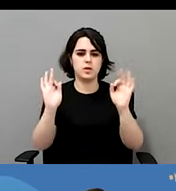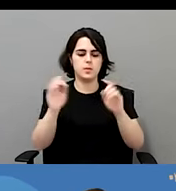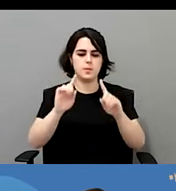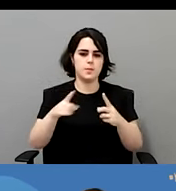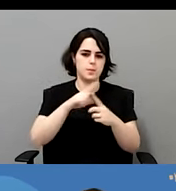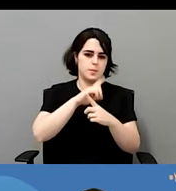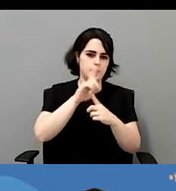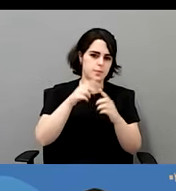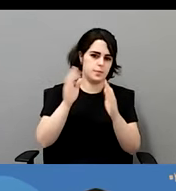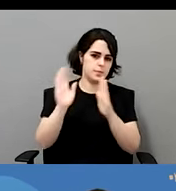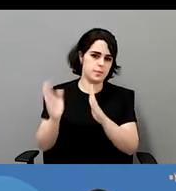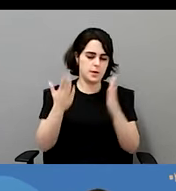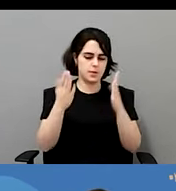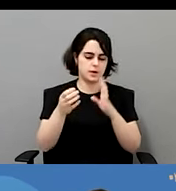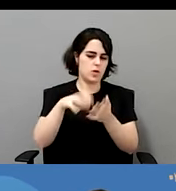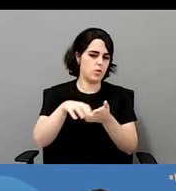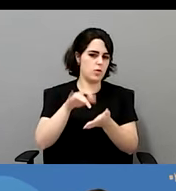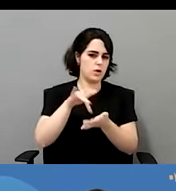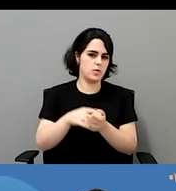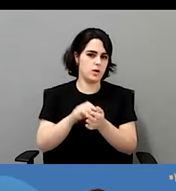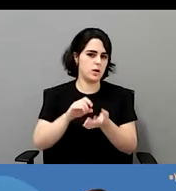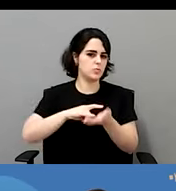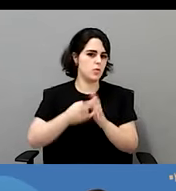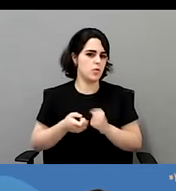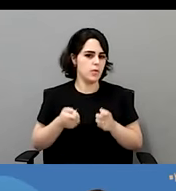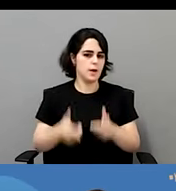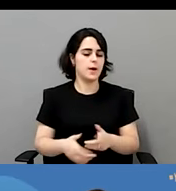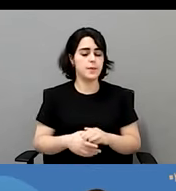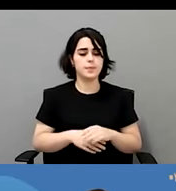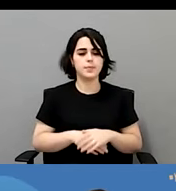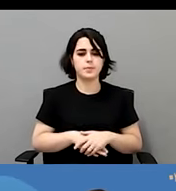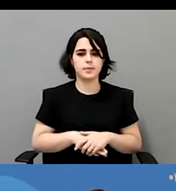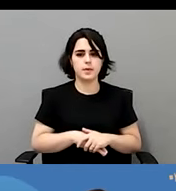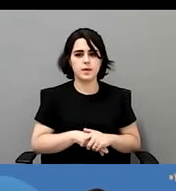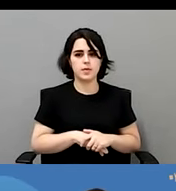primera parte. Con toda esa